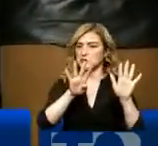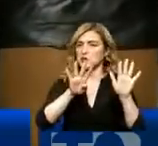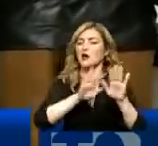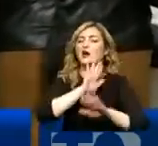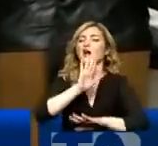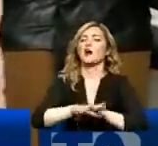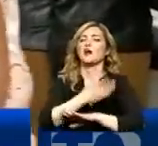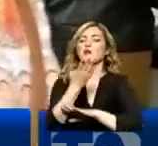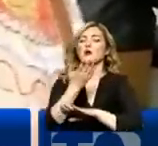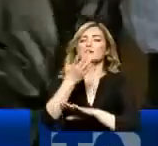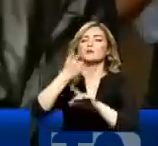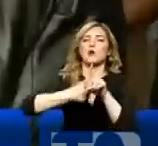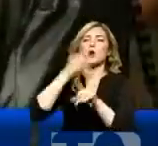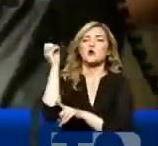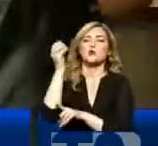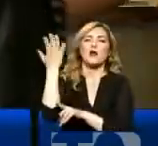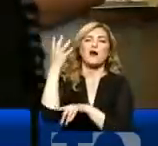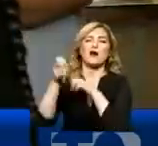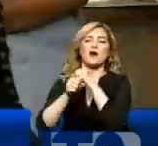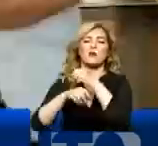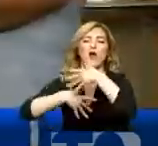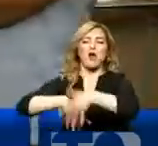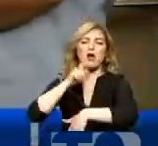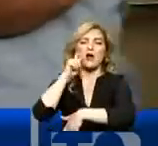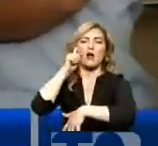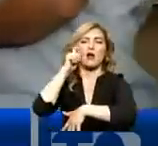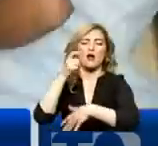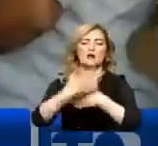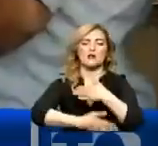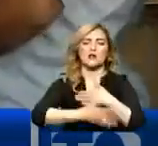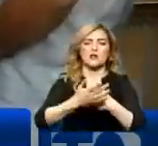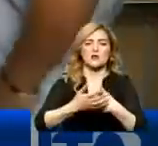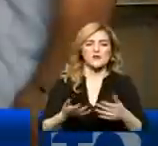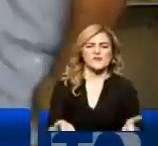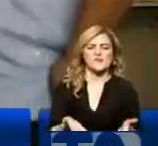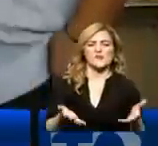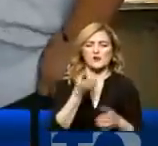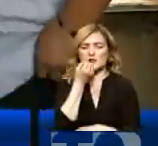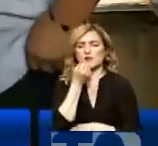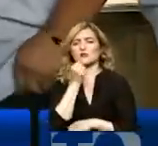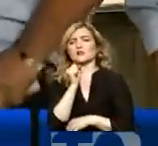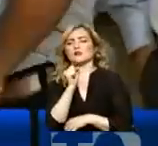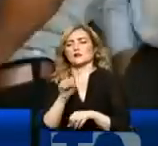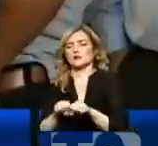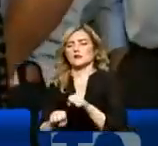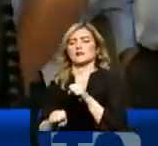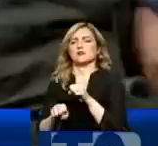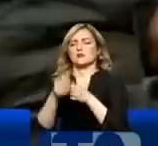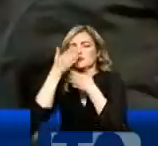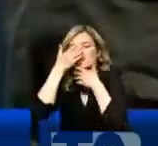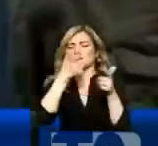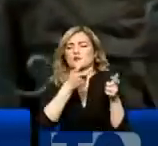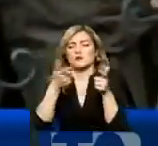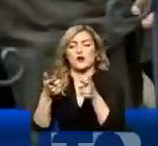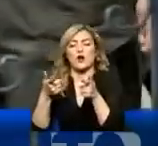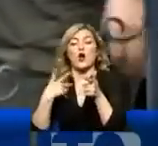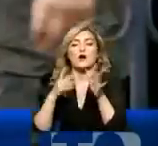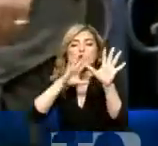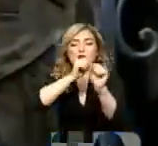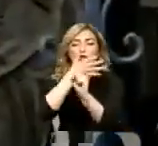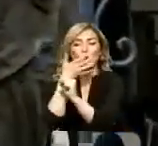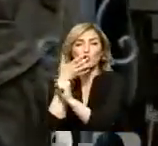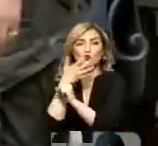las manifestaciones de octubre, por delitos como instigación a sabotaje, rebelión, terrorismo y secuestro. En